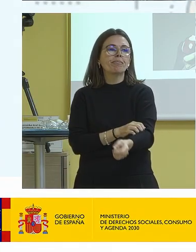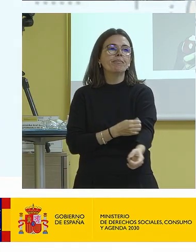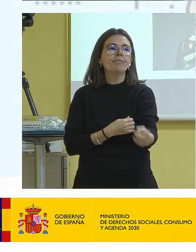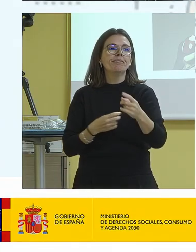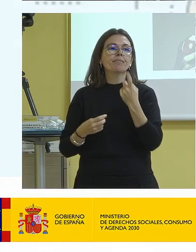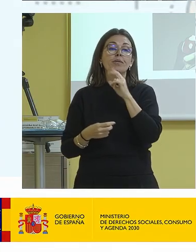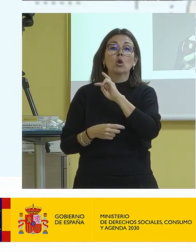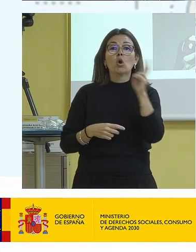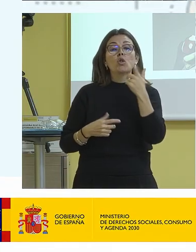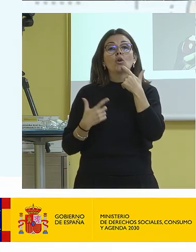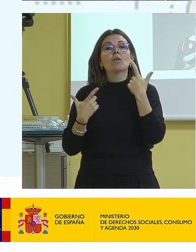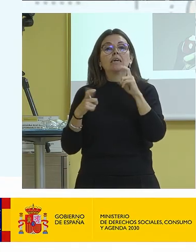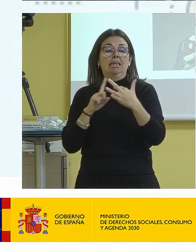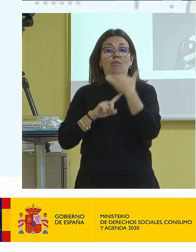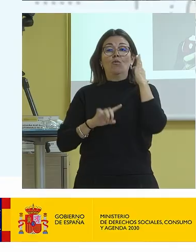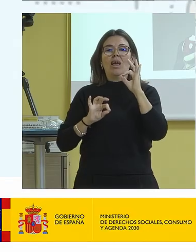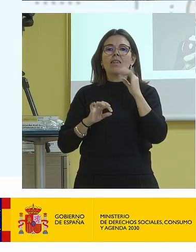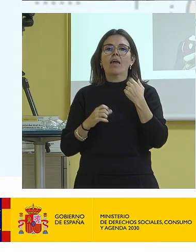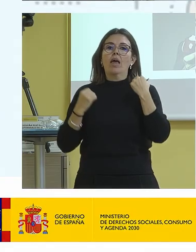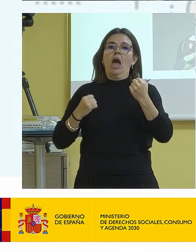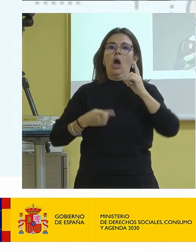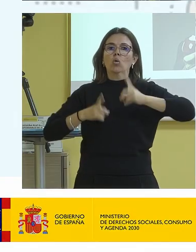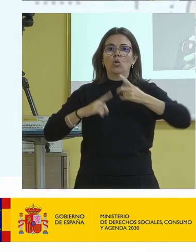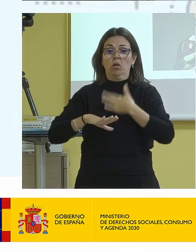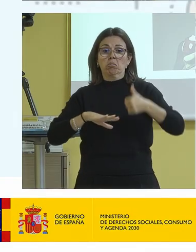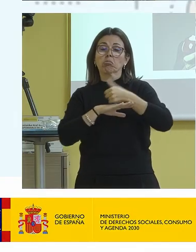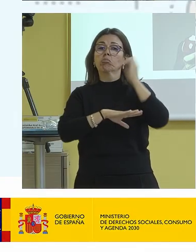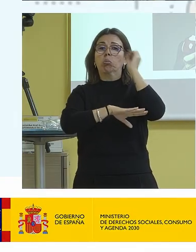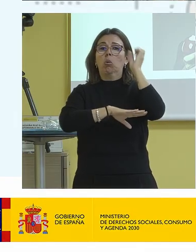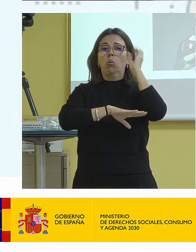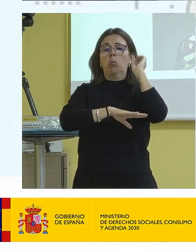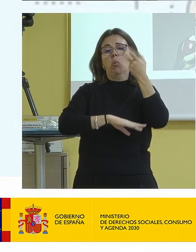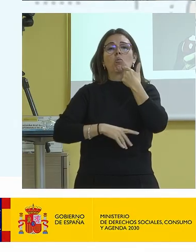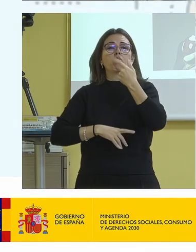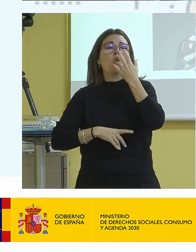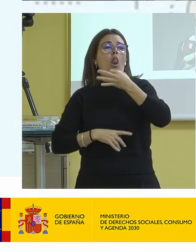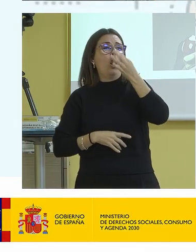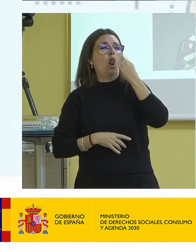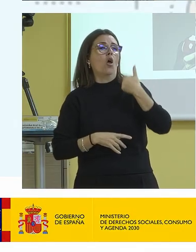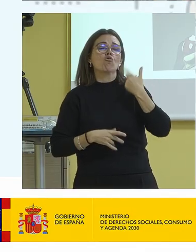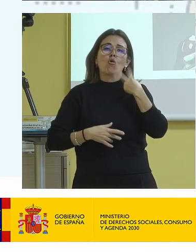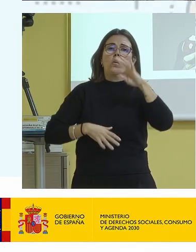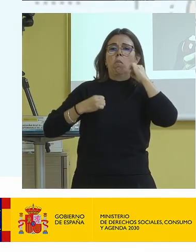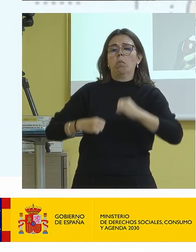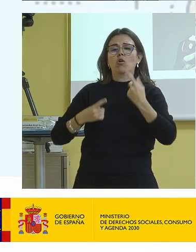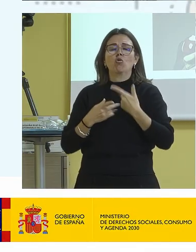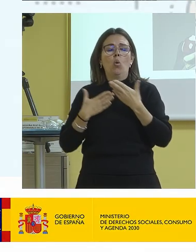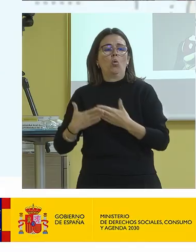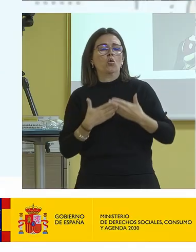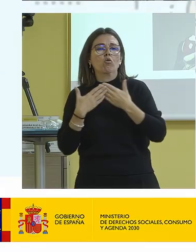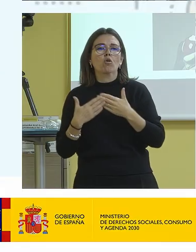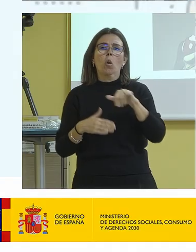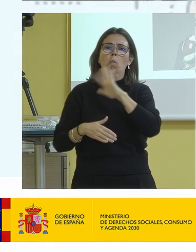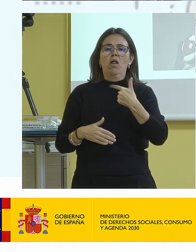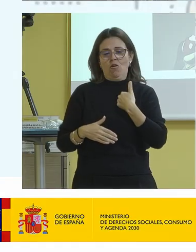segundo es ego autoridad, que es lo que os decía. Yo me he subido aquí a un estado, yo puedo decir cosas, y técnicamente soy neurocientífico, tengo estudios, tengo cosas, pues va a